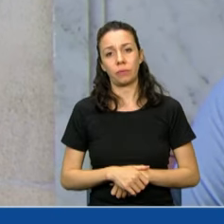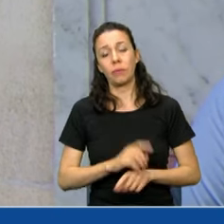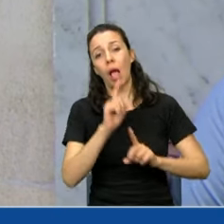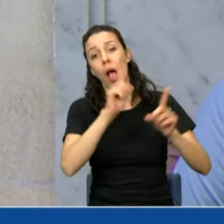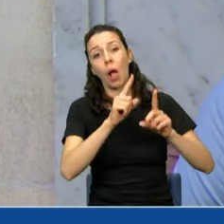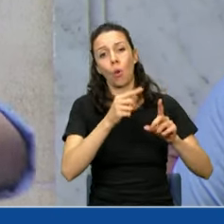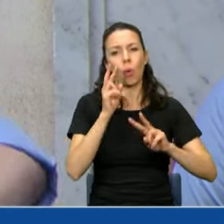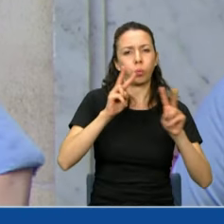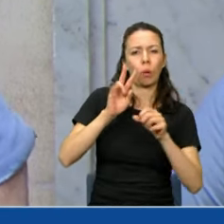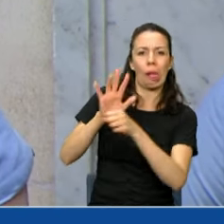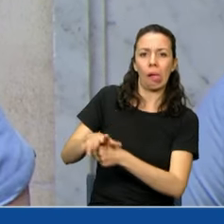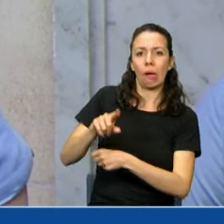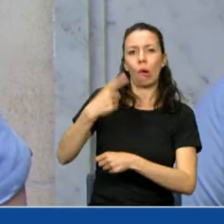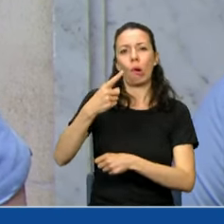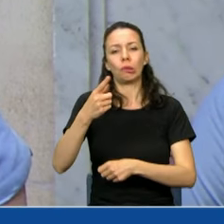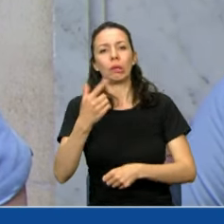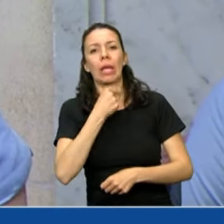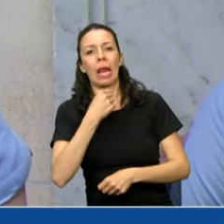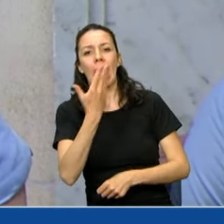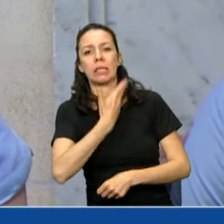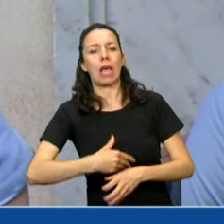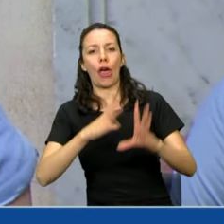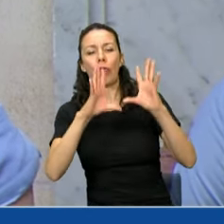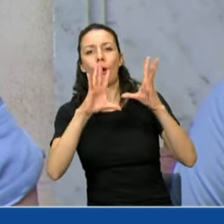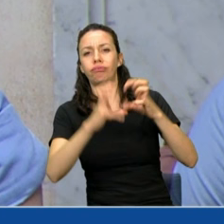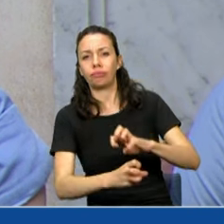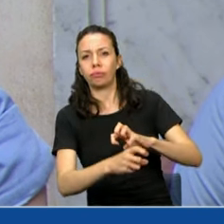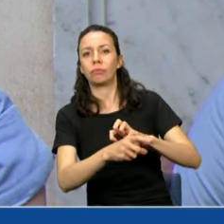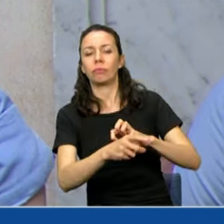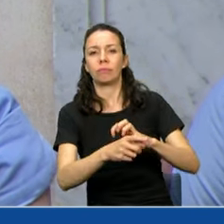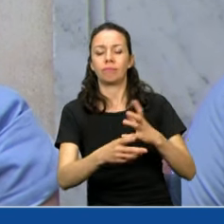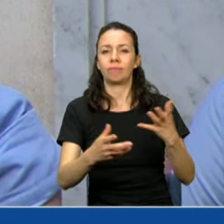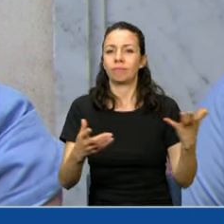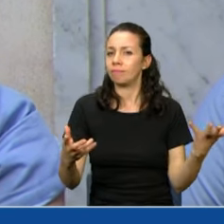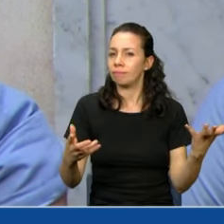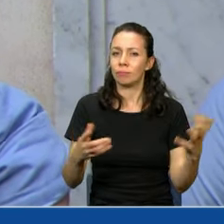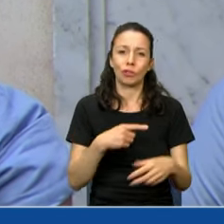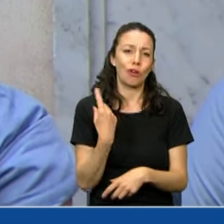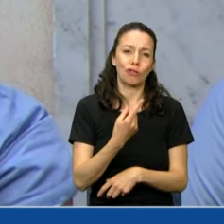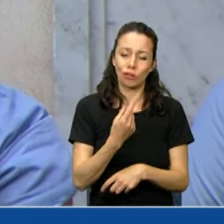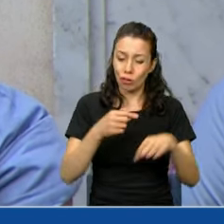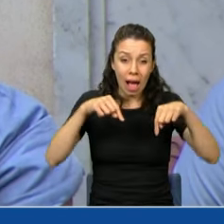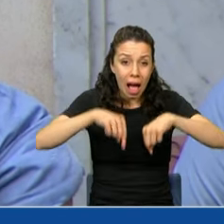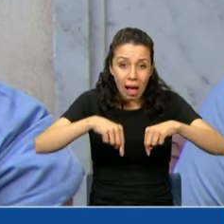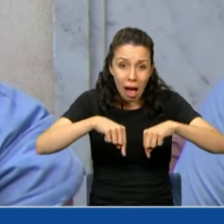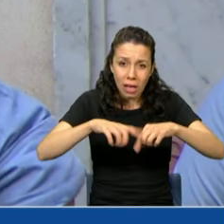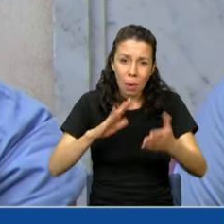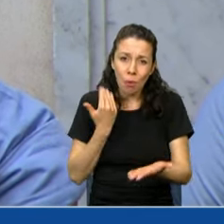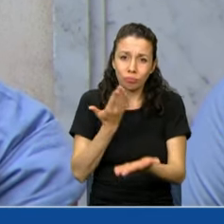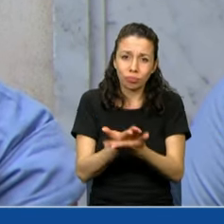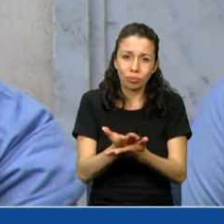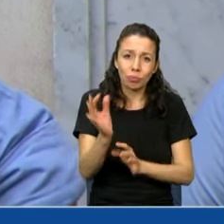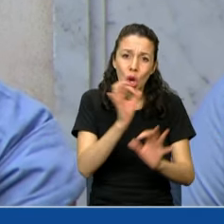otros pretenden suprimir a su adversario político acá estamos planteando un